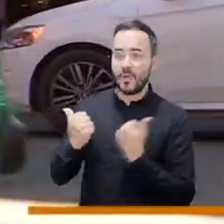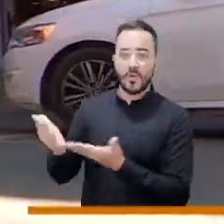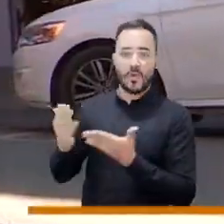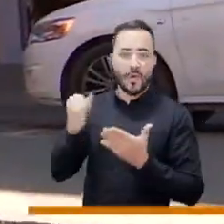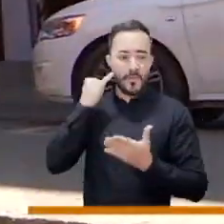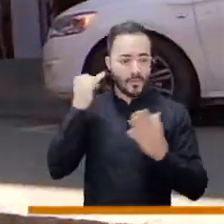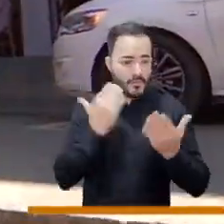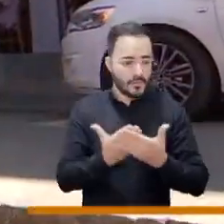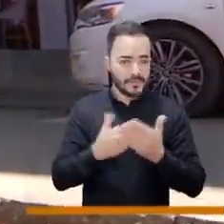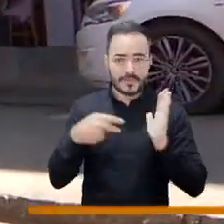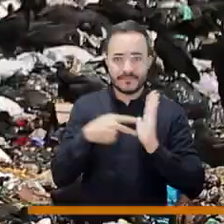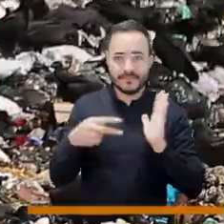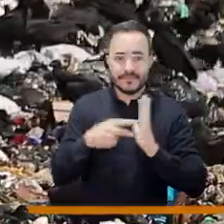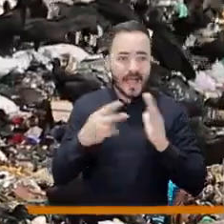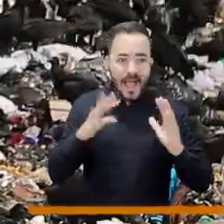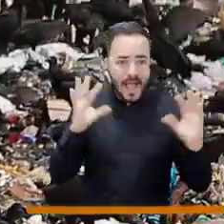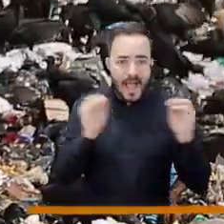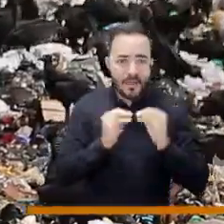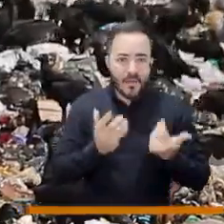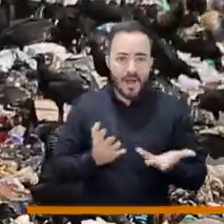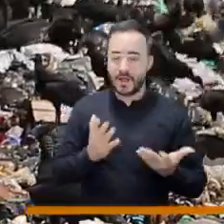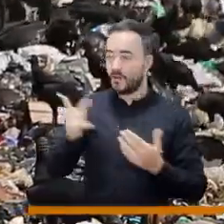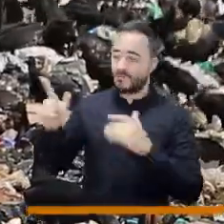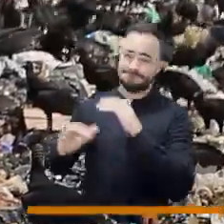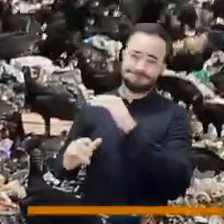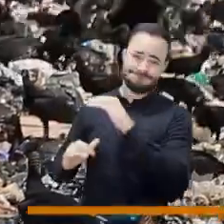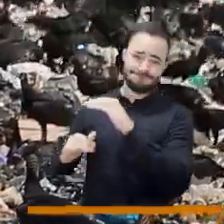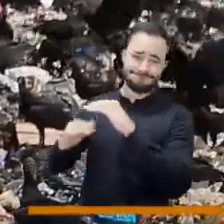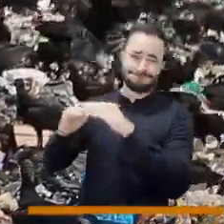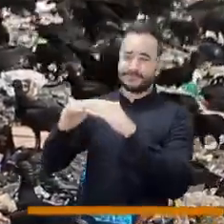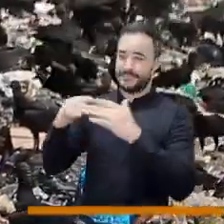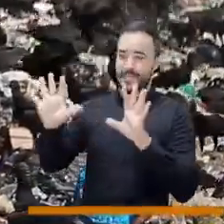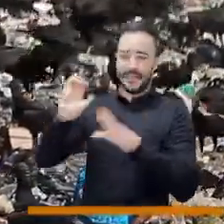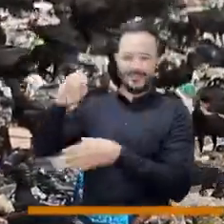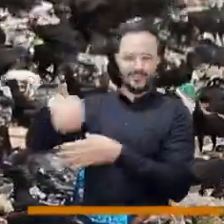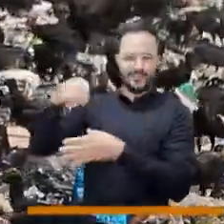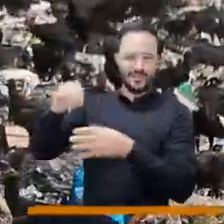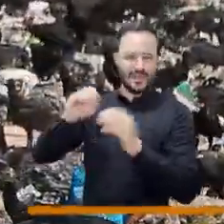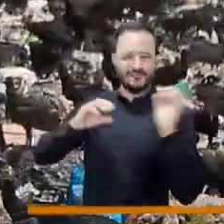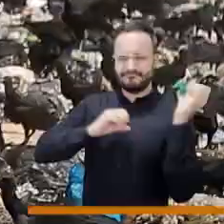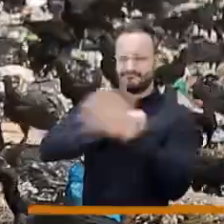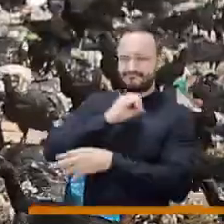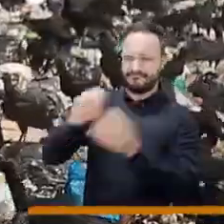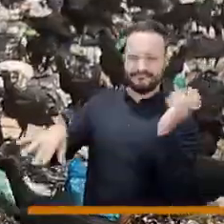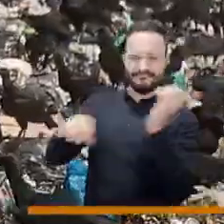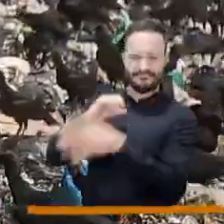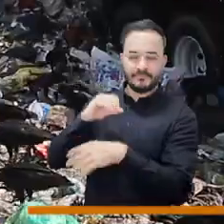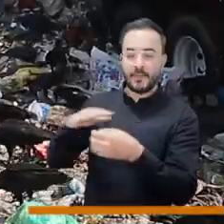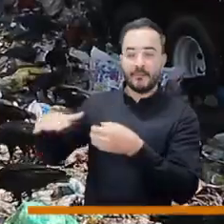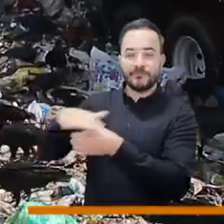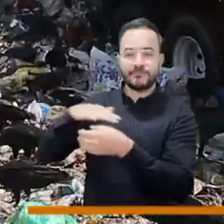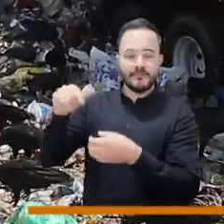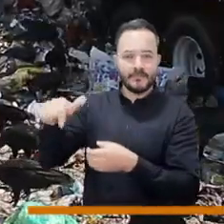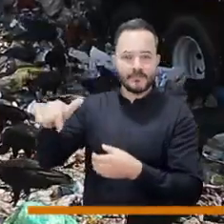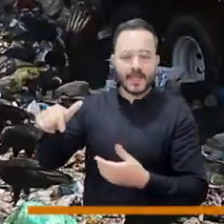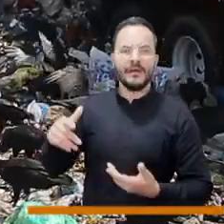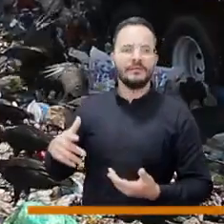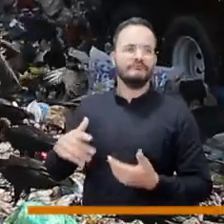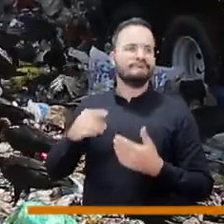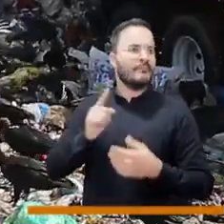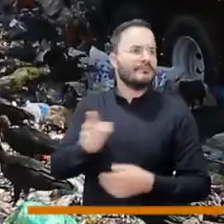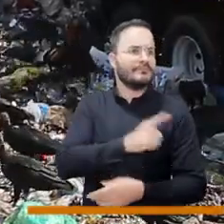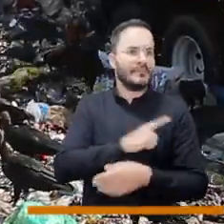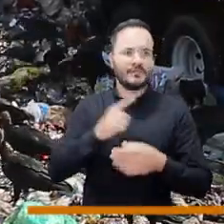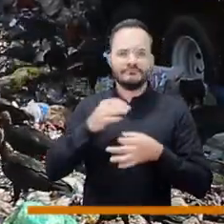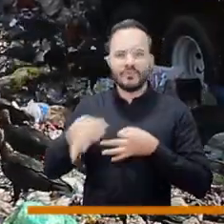o técnico para evitar que, al llegar al límite de capacidad del vaso Altair, donde actualmente se depositan en Pradera los desechos de